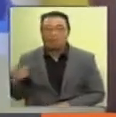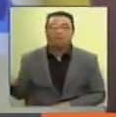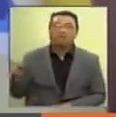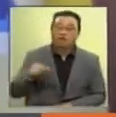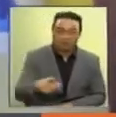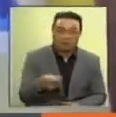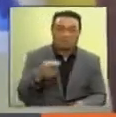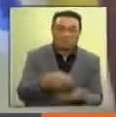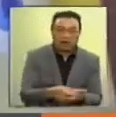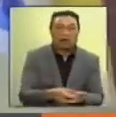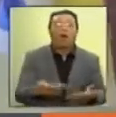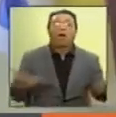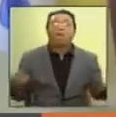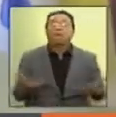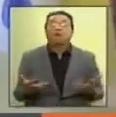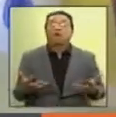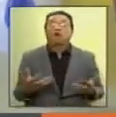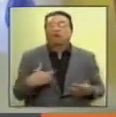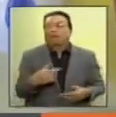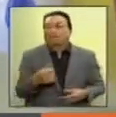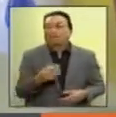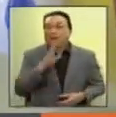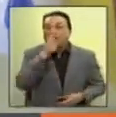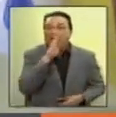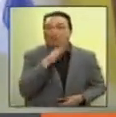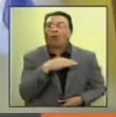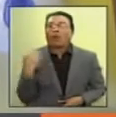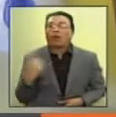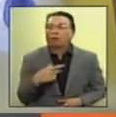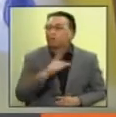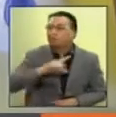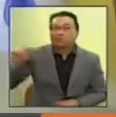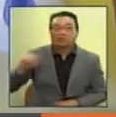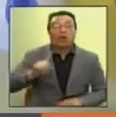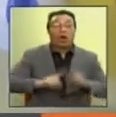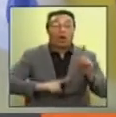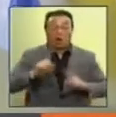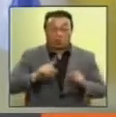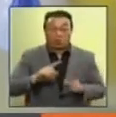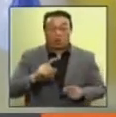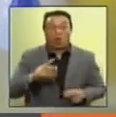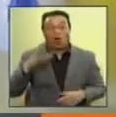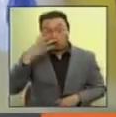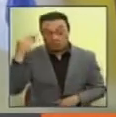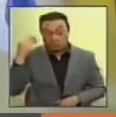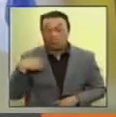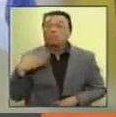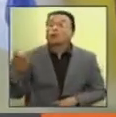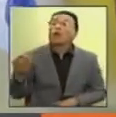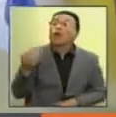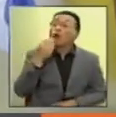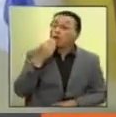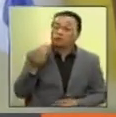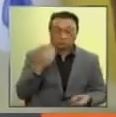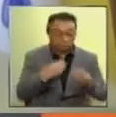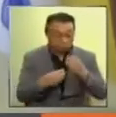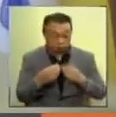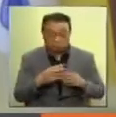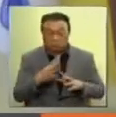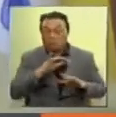sí. Sí, ¿por qué? Porque hay clientes que se les olvida como es pedir, comer